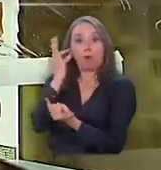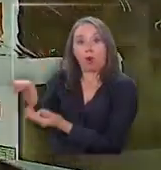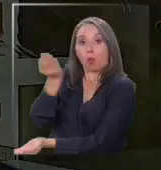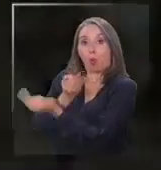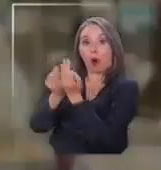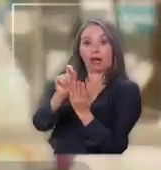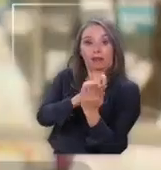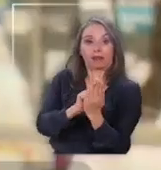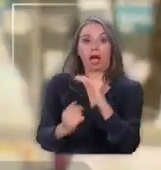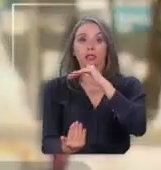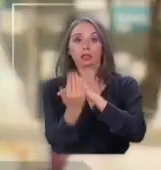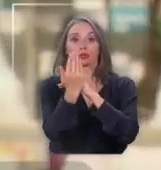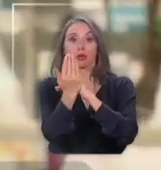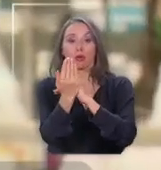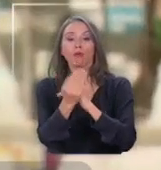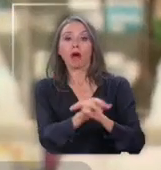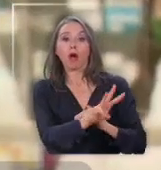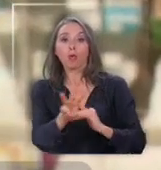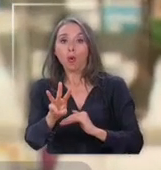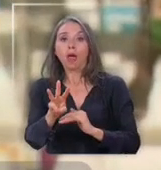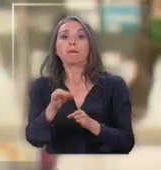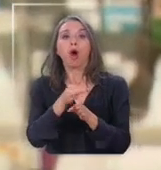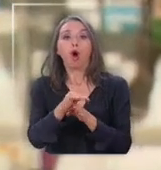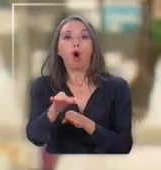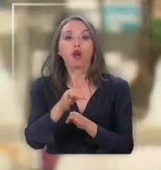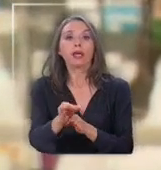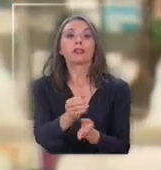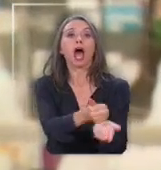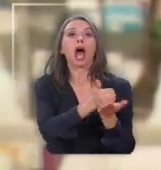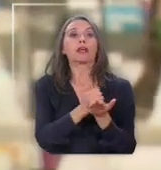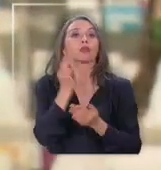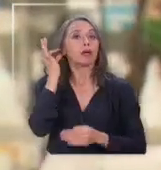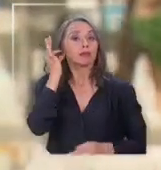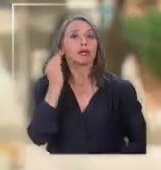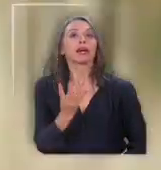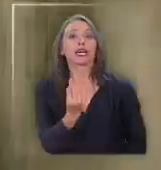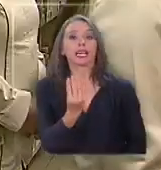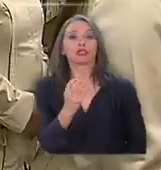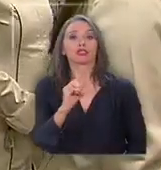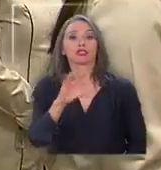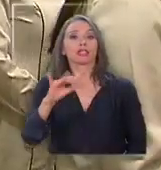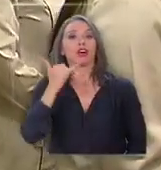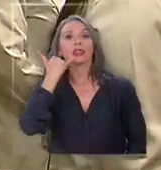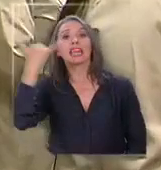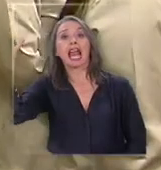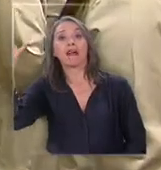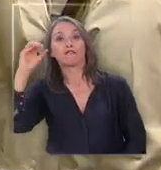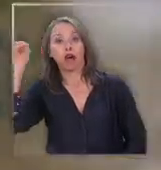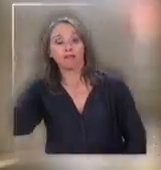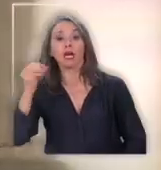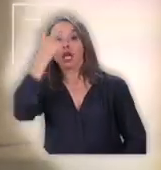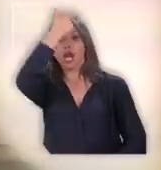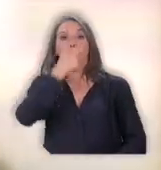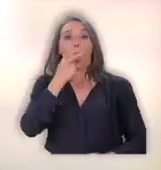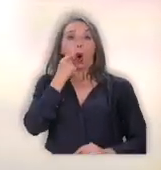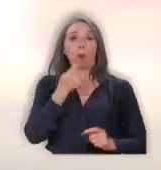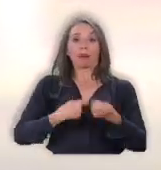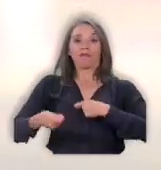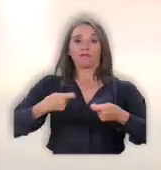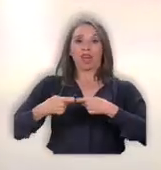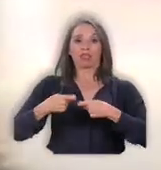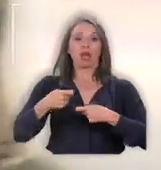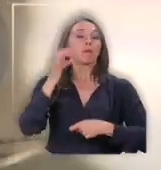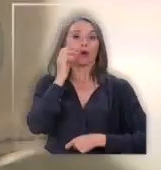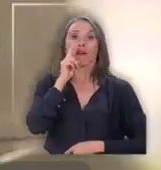a la plataforma de orientación y ayuda del Ministerio de la Mujer, que es el 1455. Pero si ese vendedor o vendedora ve algún